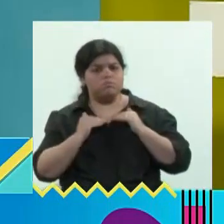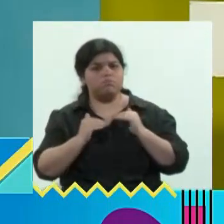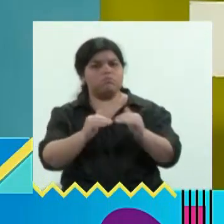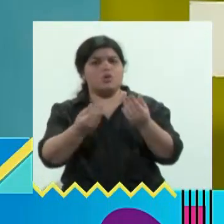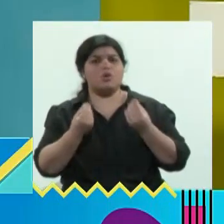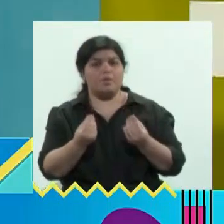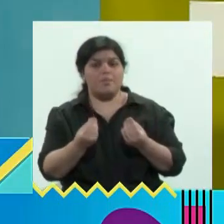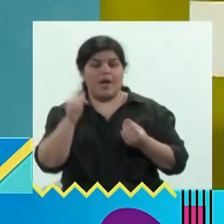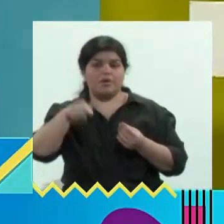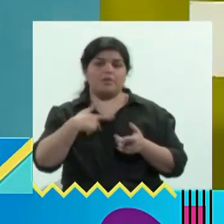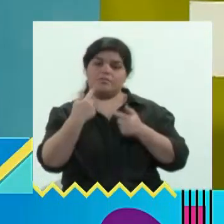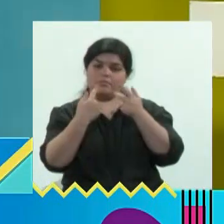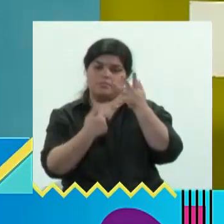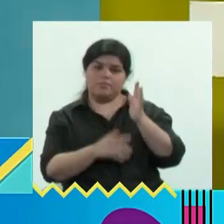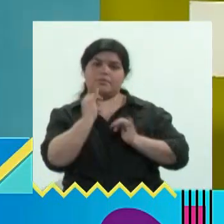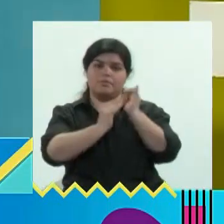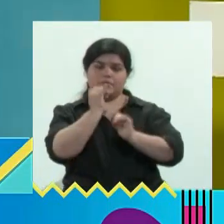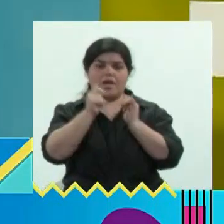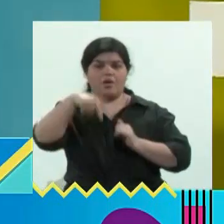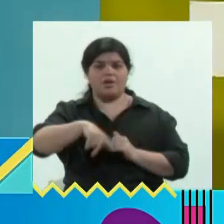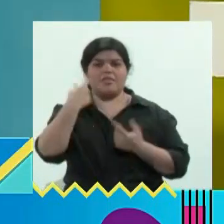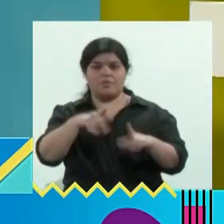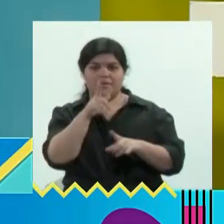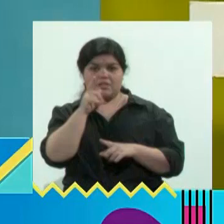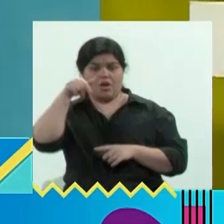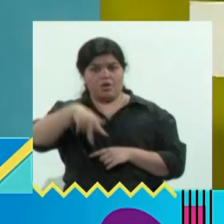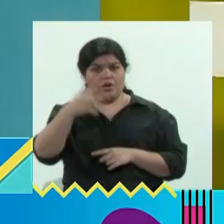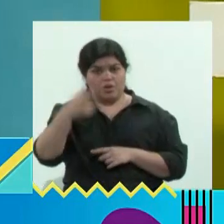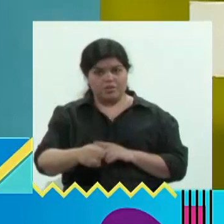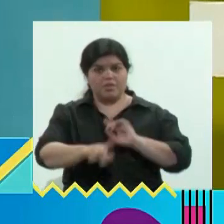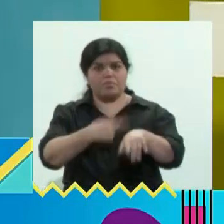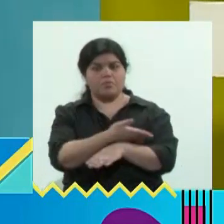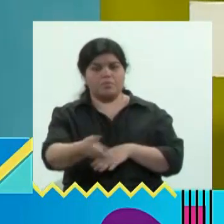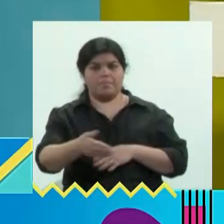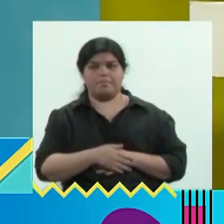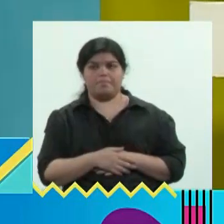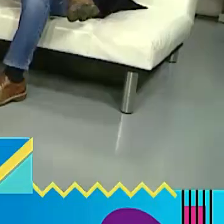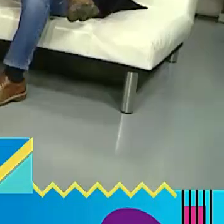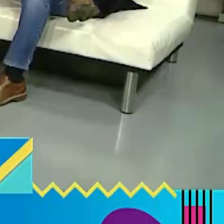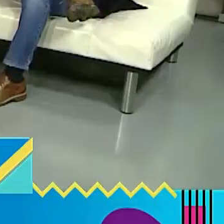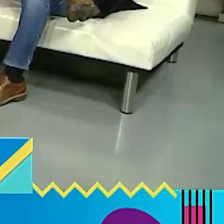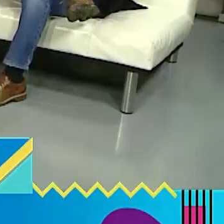desarrollo? Bueno, todo eso vamos a seguir hablando hoy en Distintos Parecidos. Nos vamos a un pequeño corte y enseguida continuamos con más.